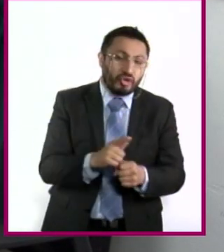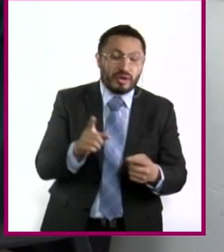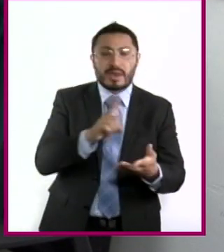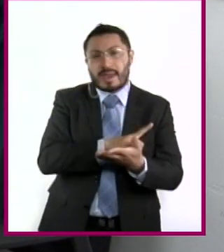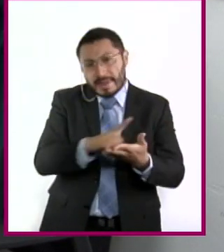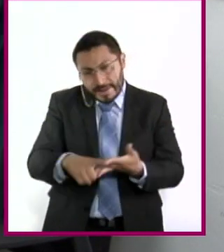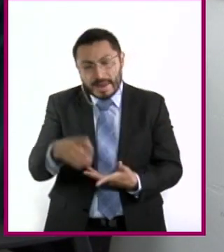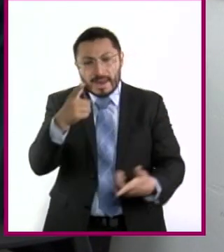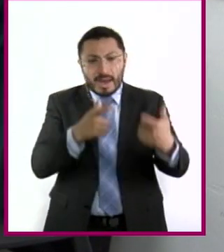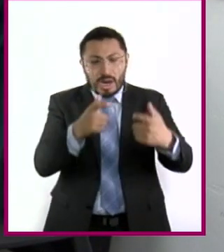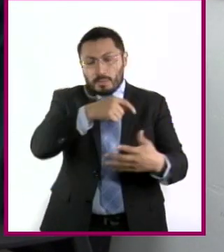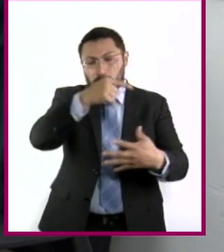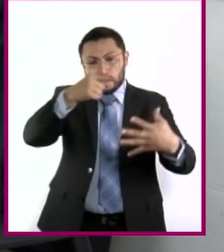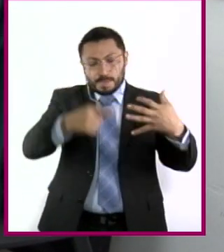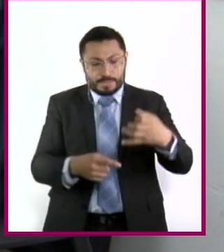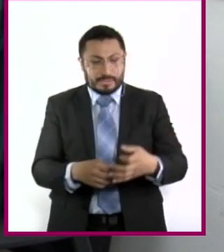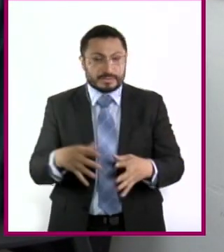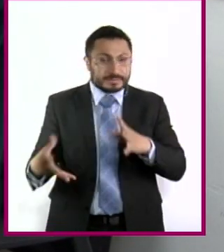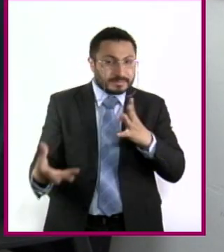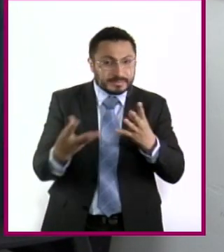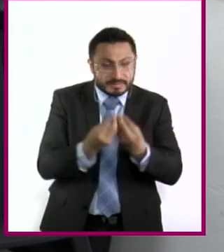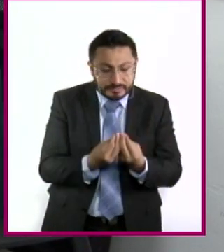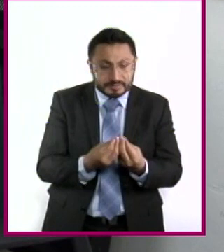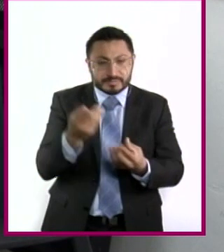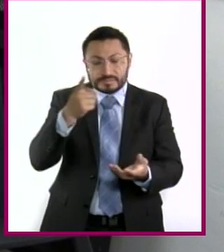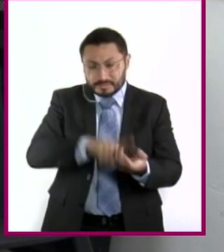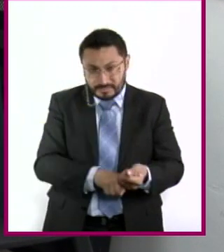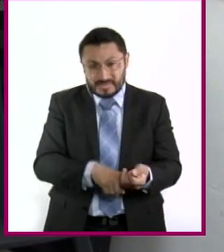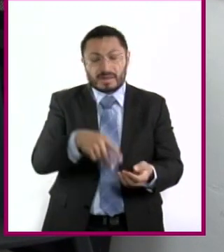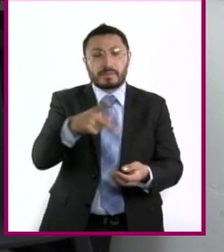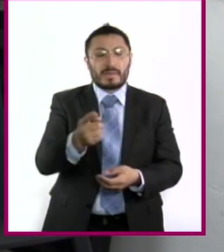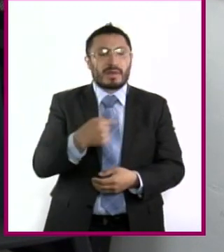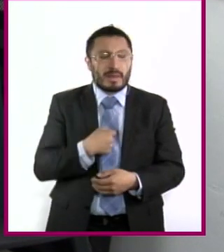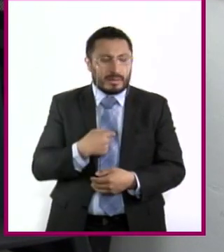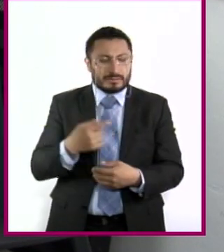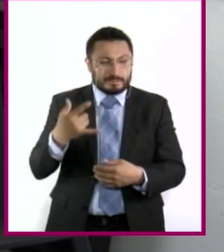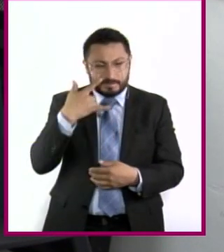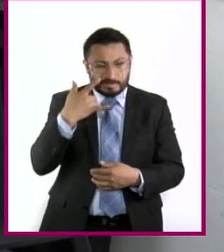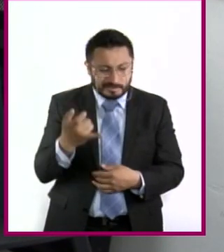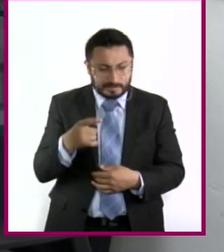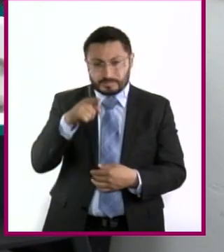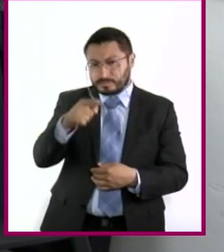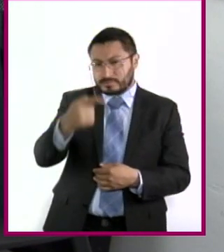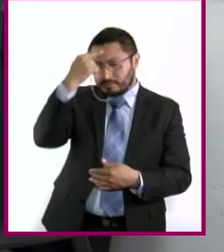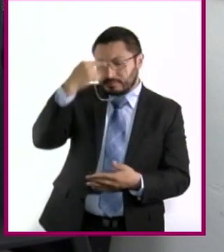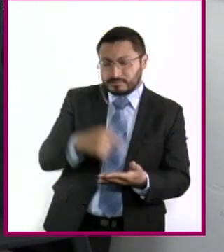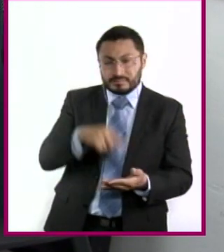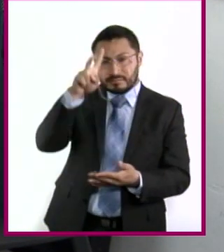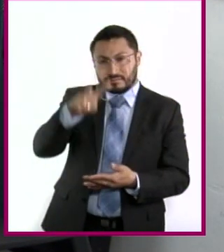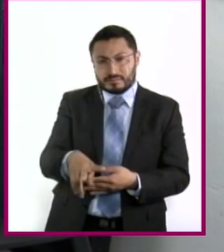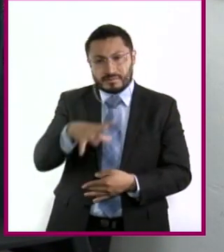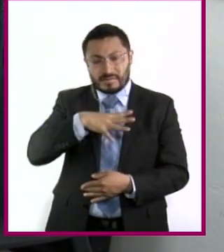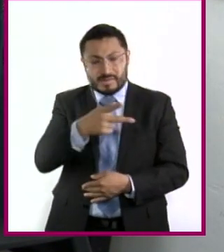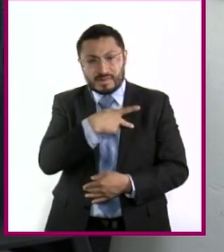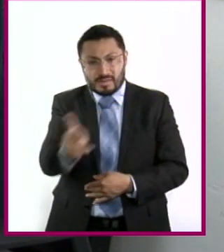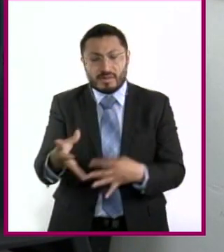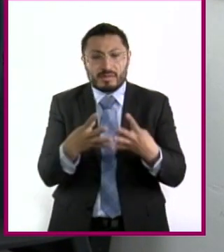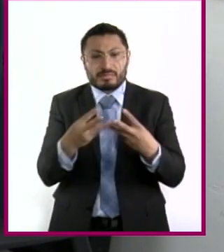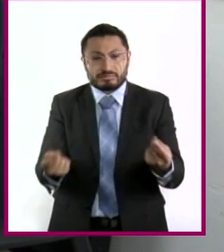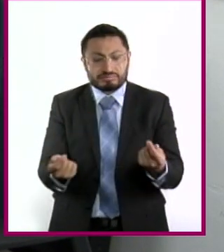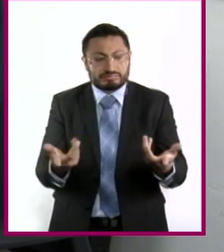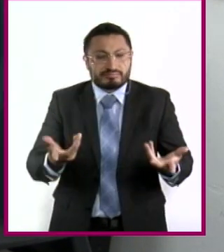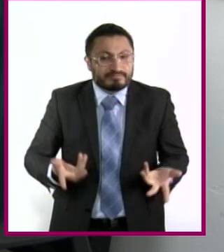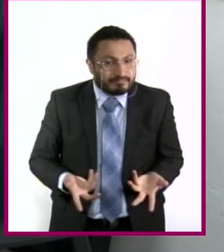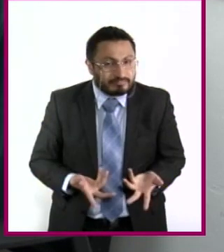economía, entre muchas otras. Solo me llama la atención una cosa. ¿Realmente creen que existan soluciones para la pobreza?